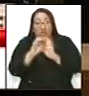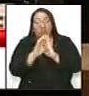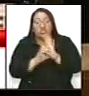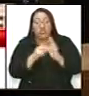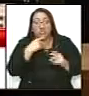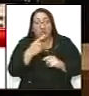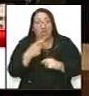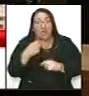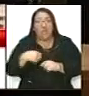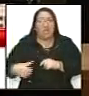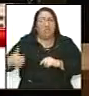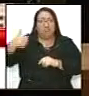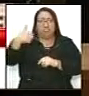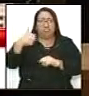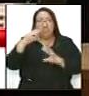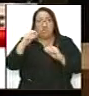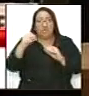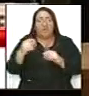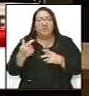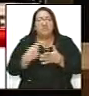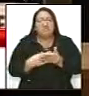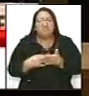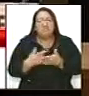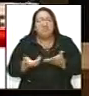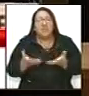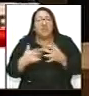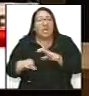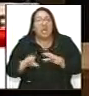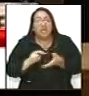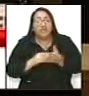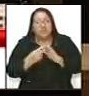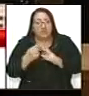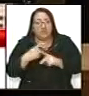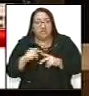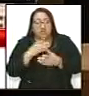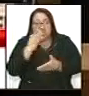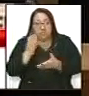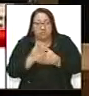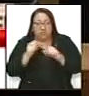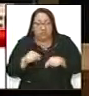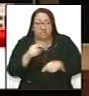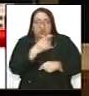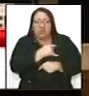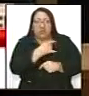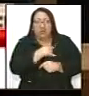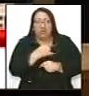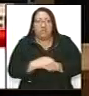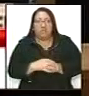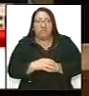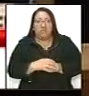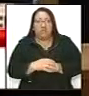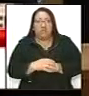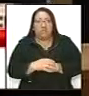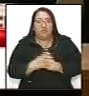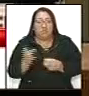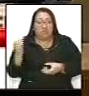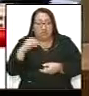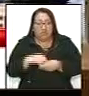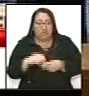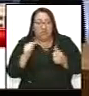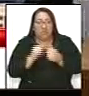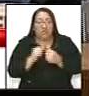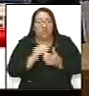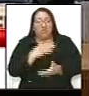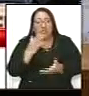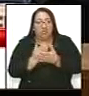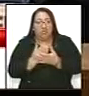Constitucional. Producto de eso se ha generado una serie de problemas en esta universidad, incluido